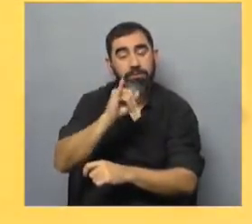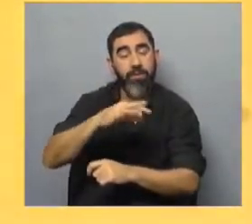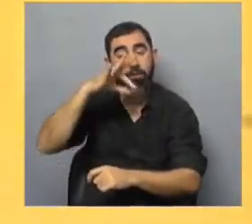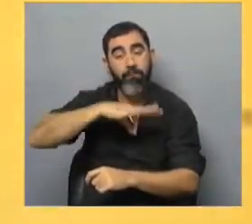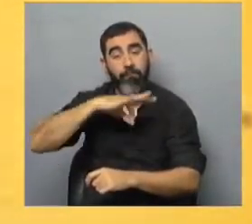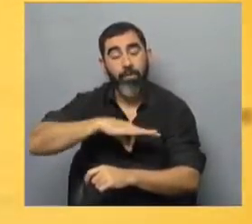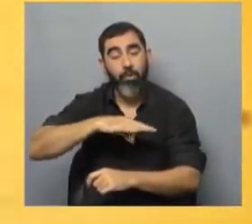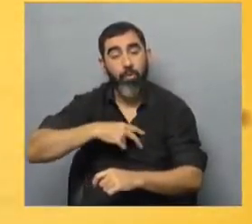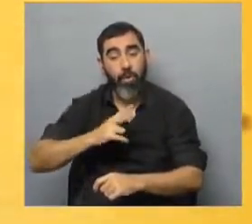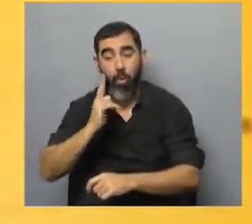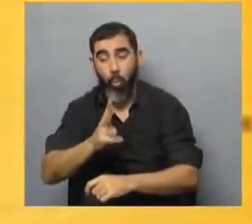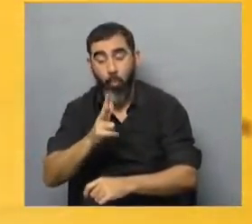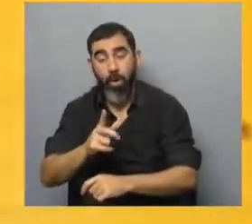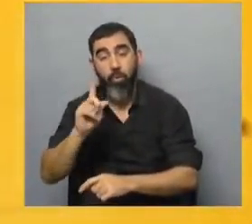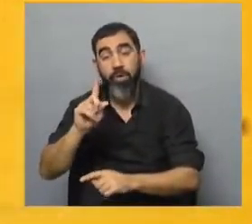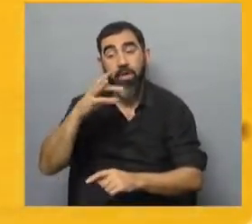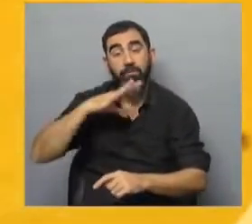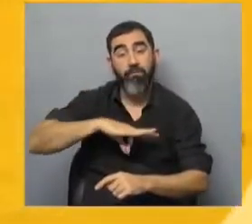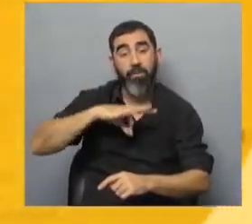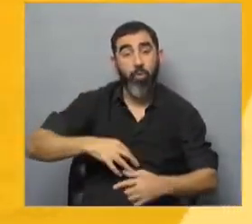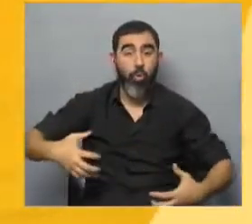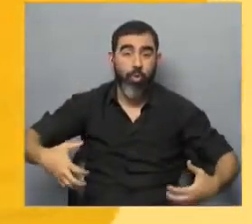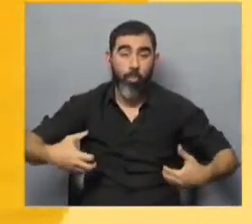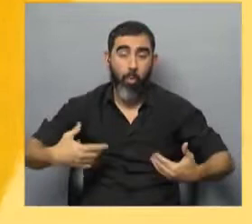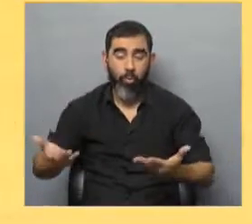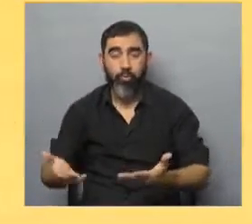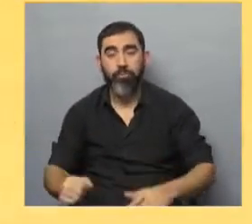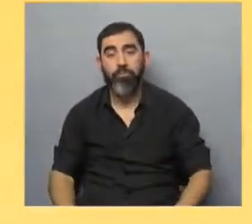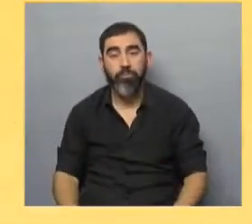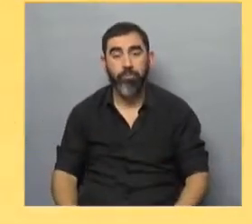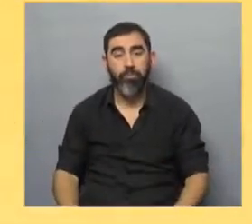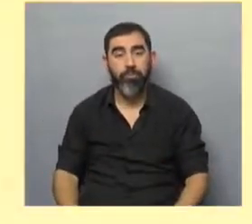de la viruela humana y el virus del mono, del símico.